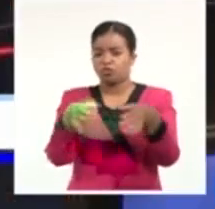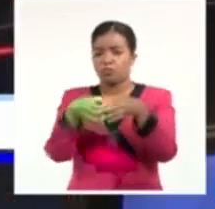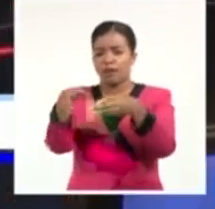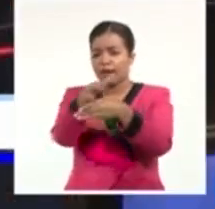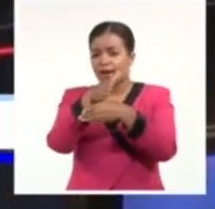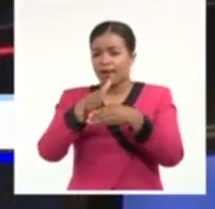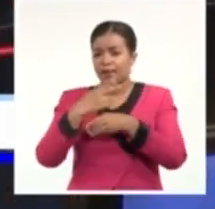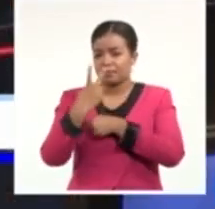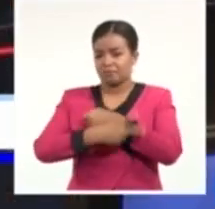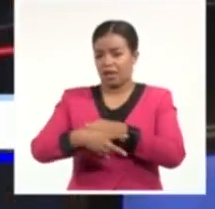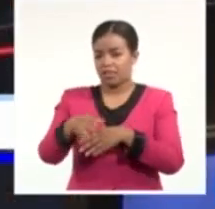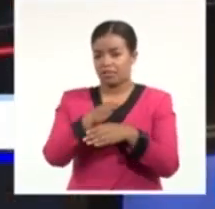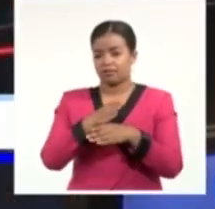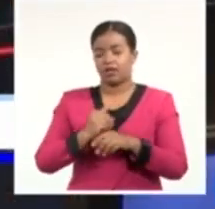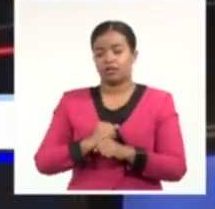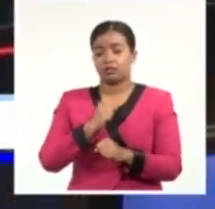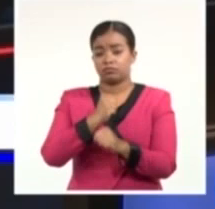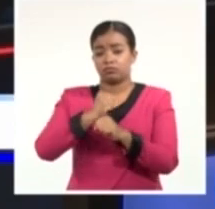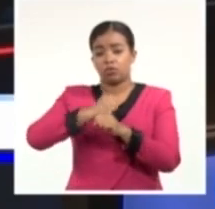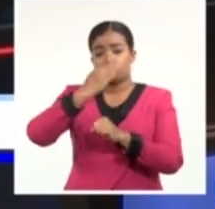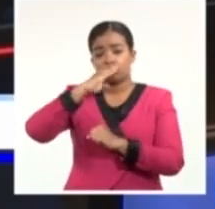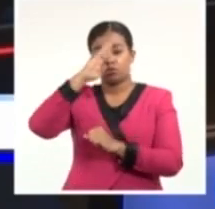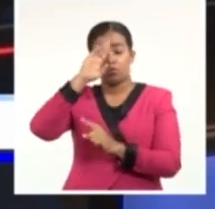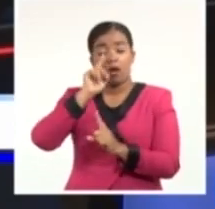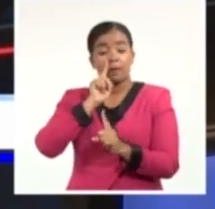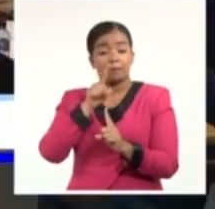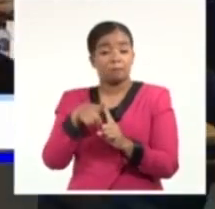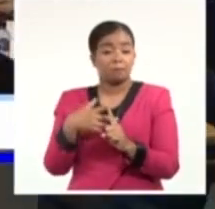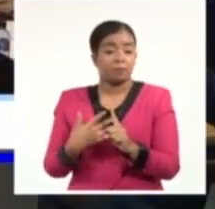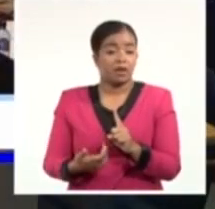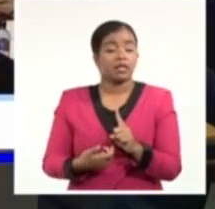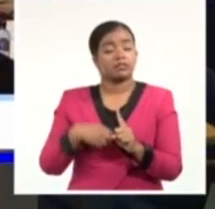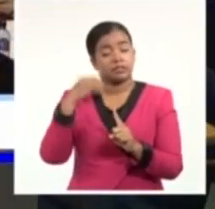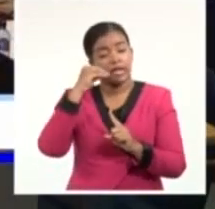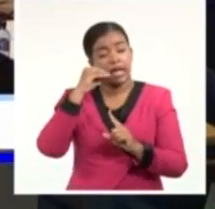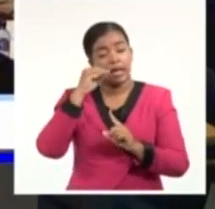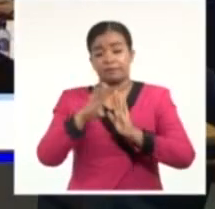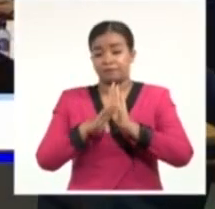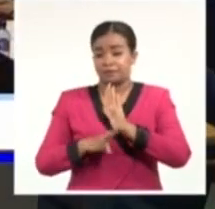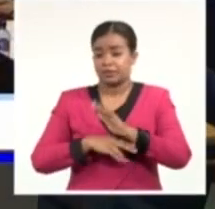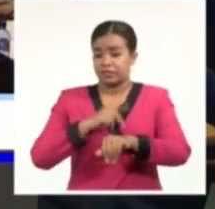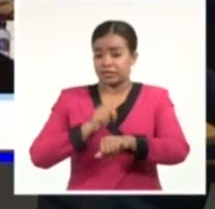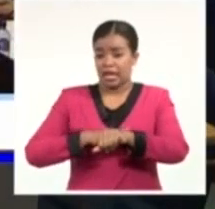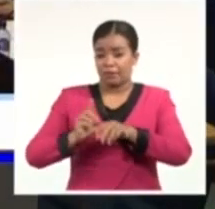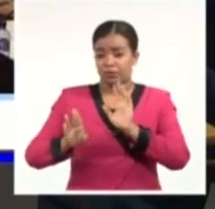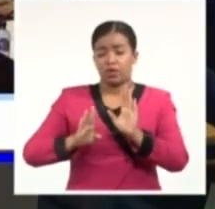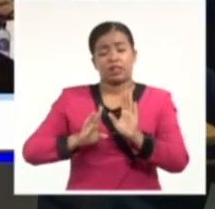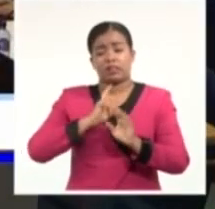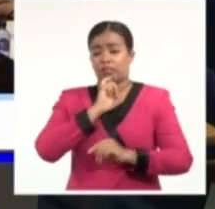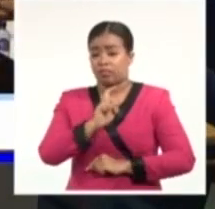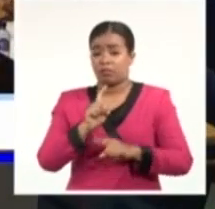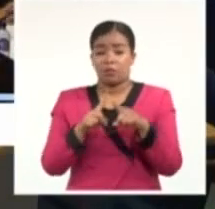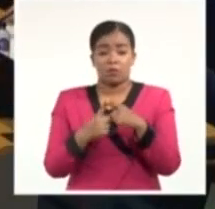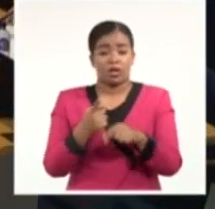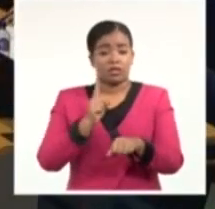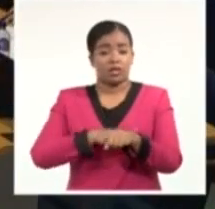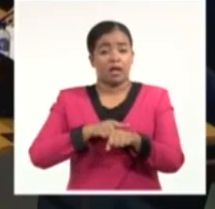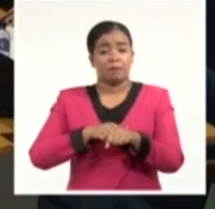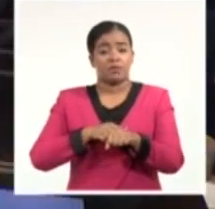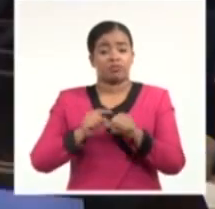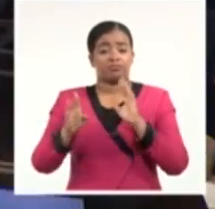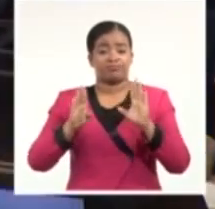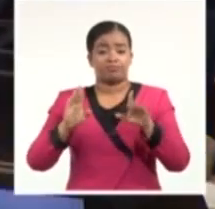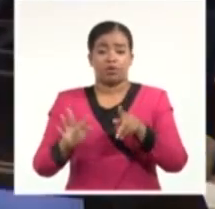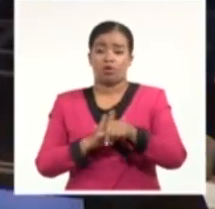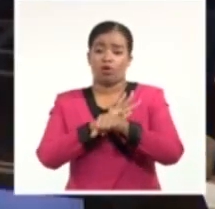esfera multilateral. La gestión cubana tiene por delante un panorama difícil marcado por la crisis que dejan la pandemia por COVID-19, los